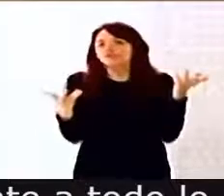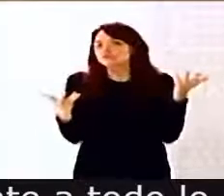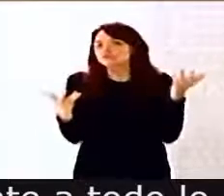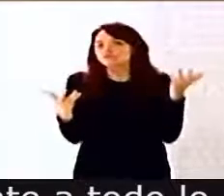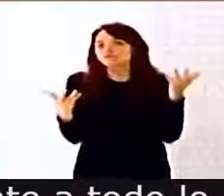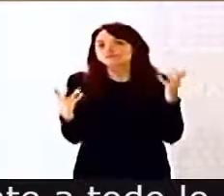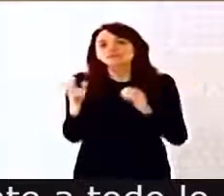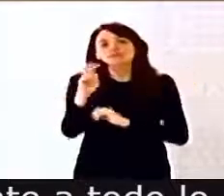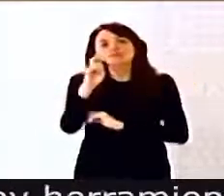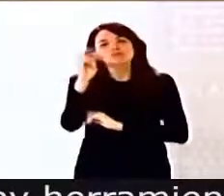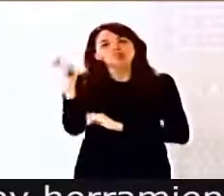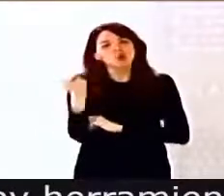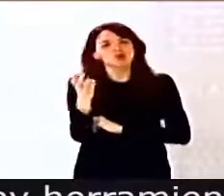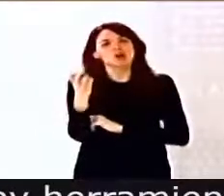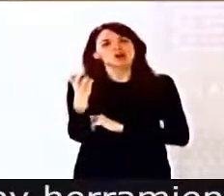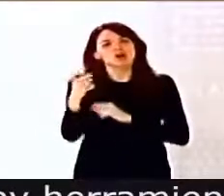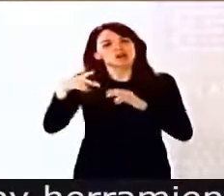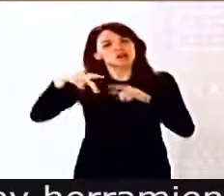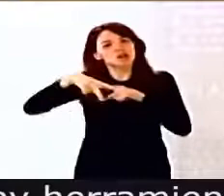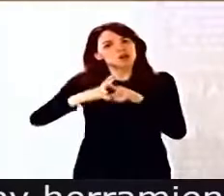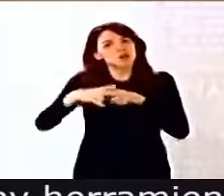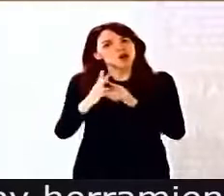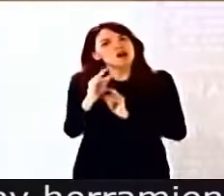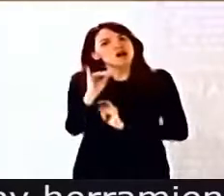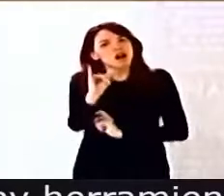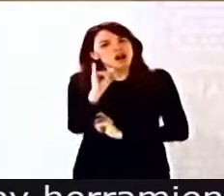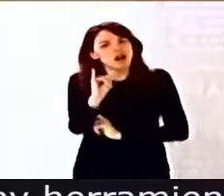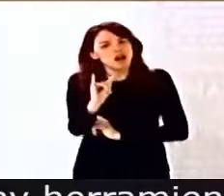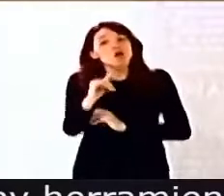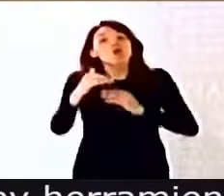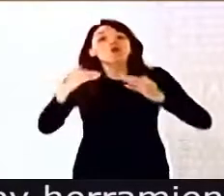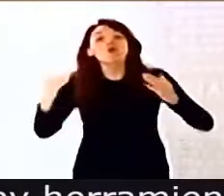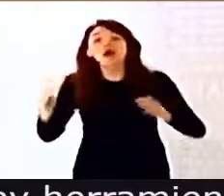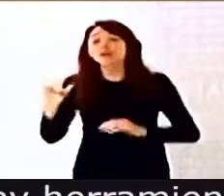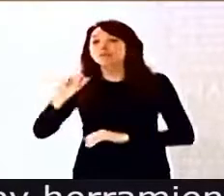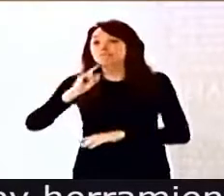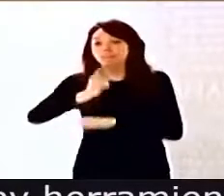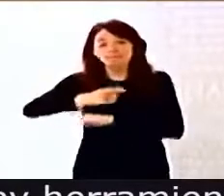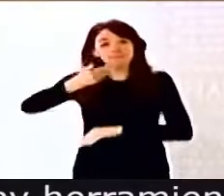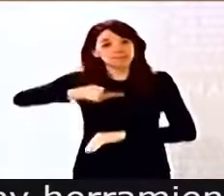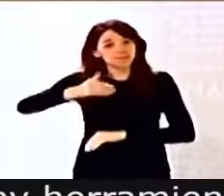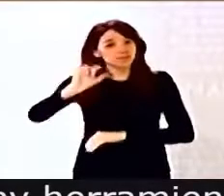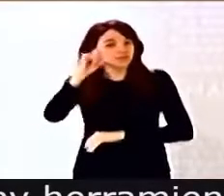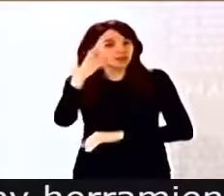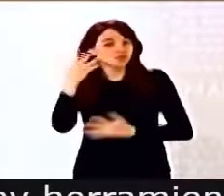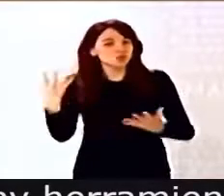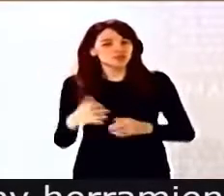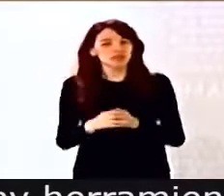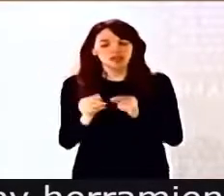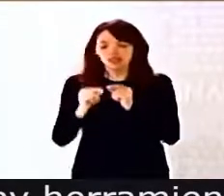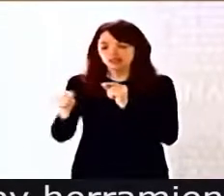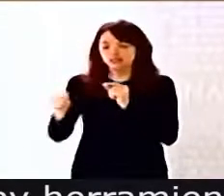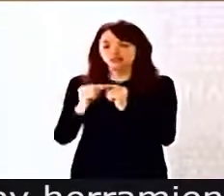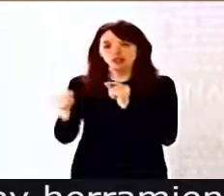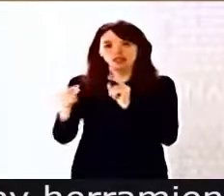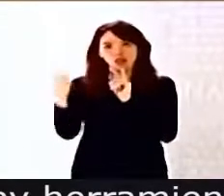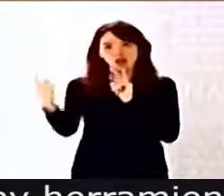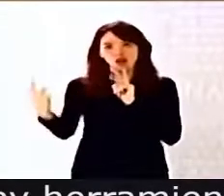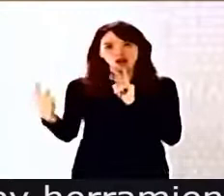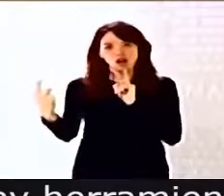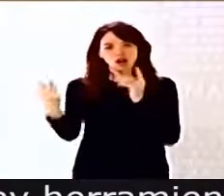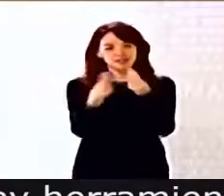poder acabar con el virus. Y esas son el distanciamiento social, esas son evitar las